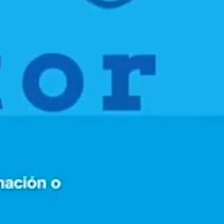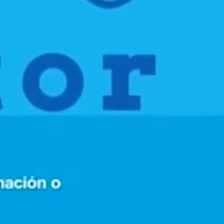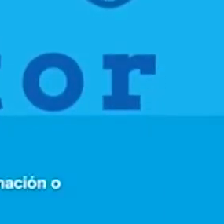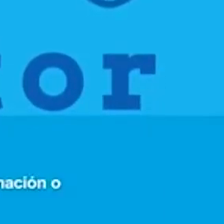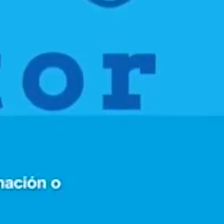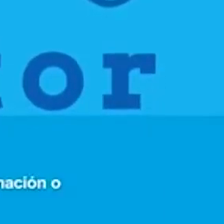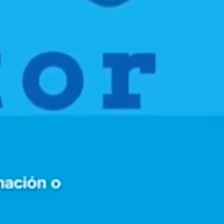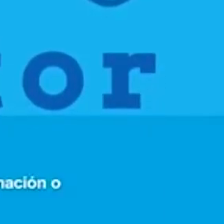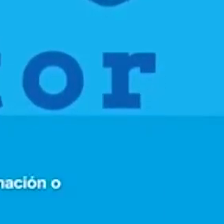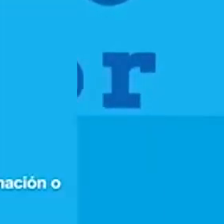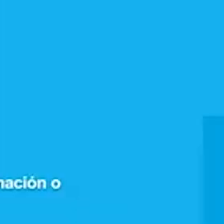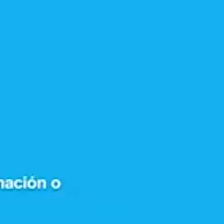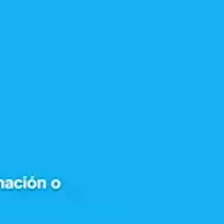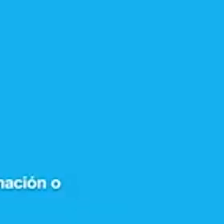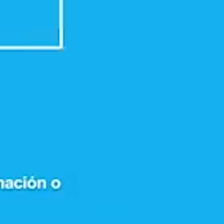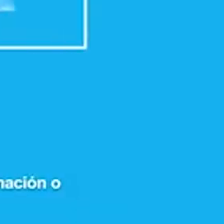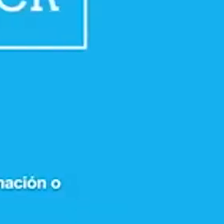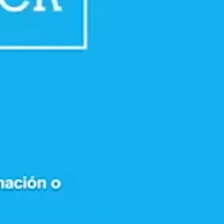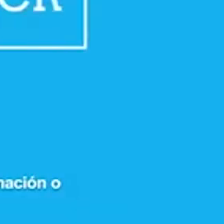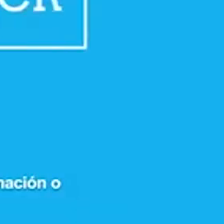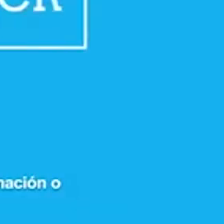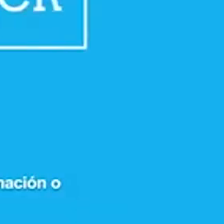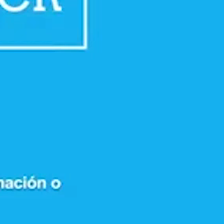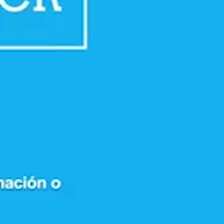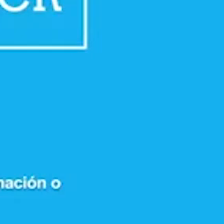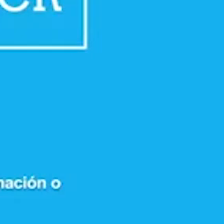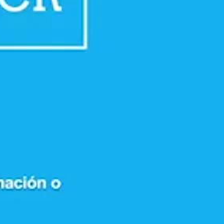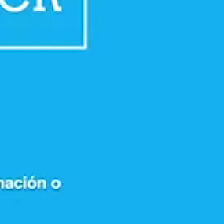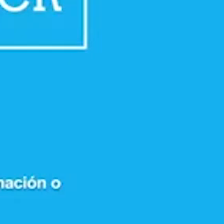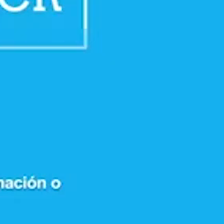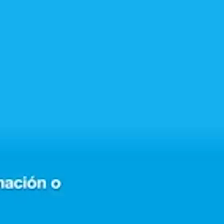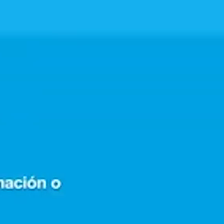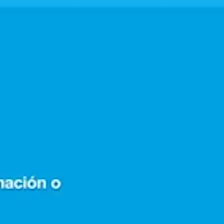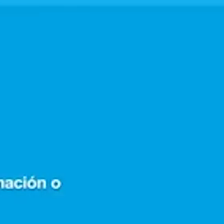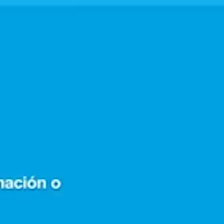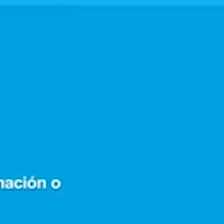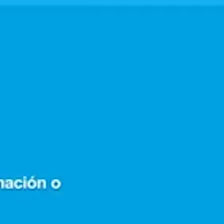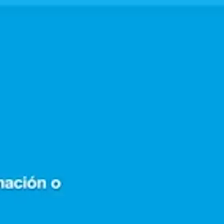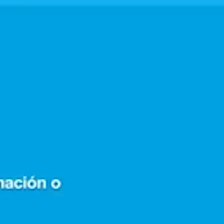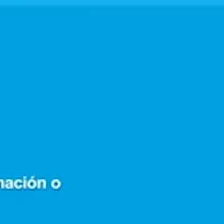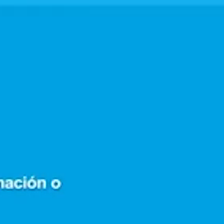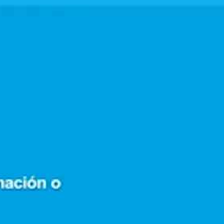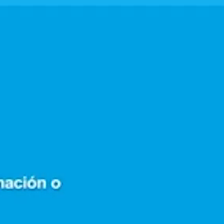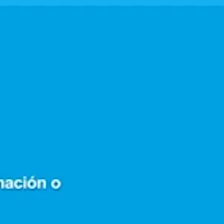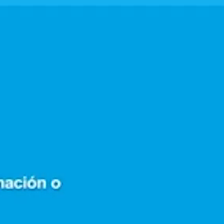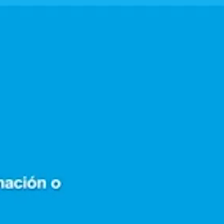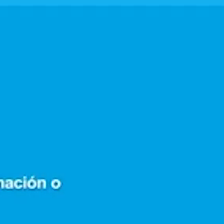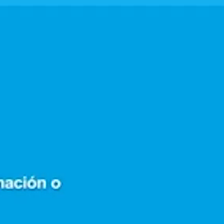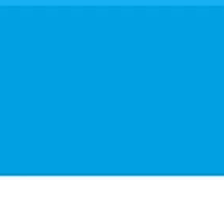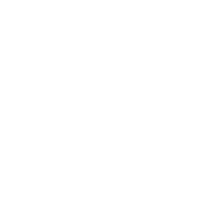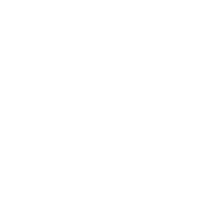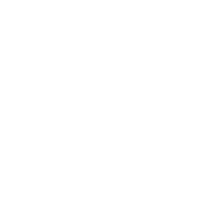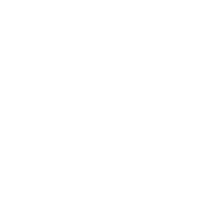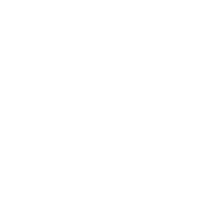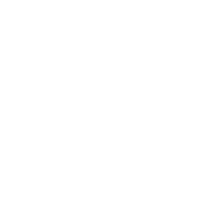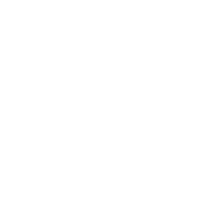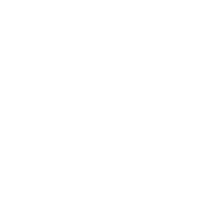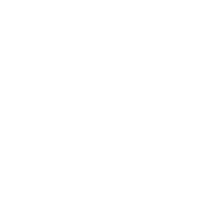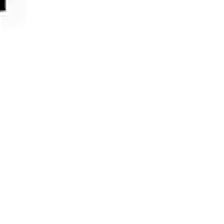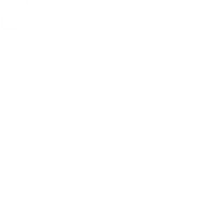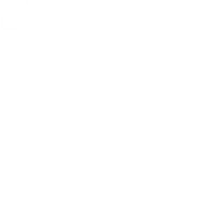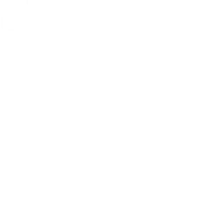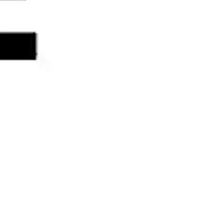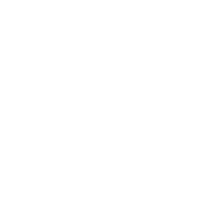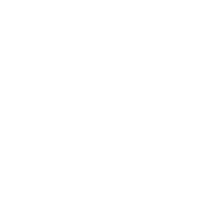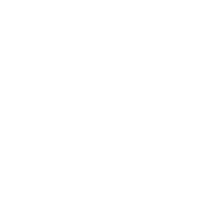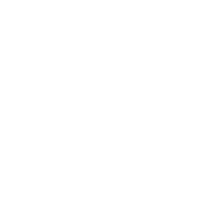puede descargar la aplicación Votante Informado CR para más información o ingrese a nuestro sitio web tse.go.cr. Este 1 de abril, que no